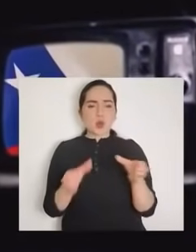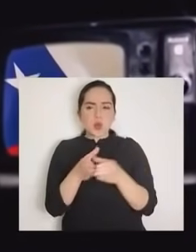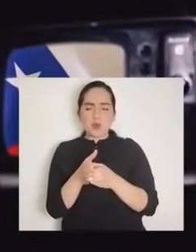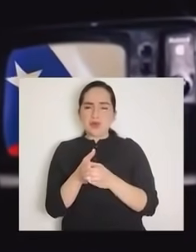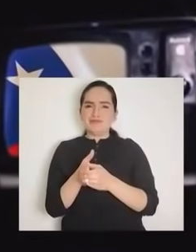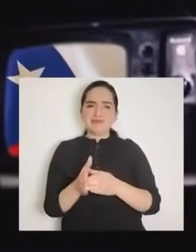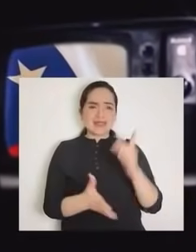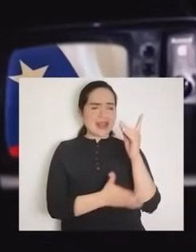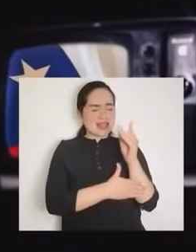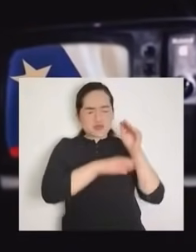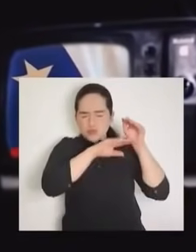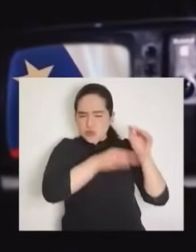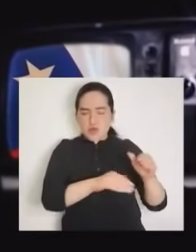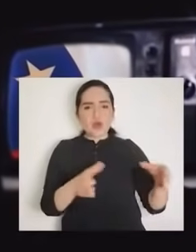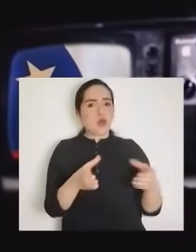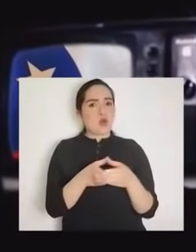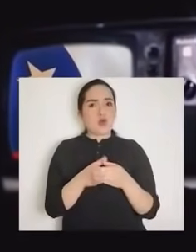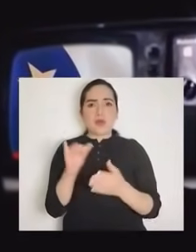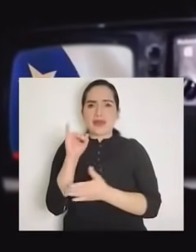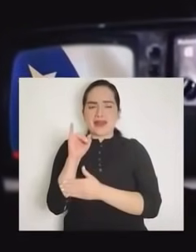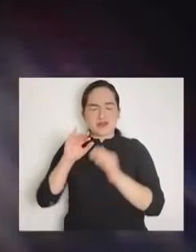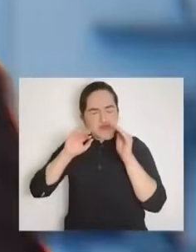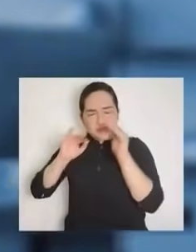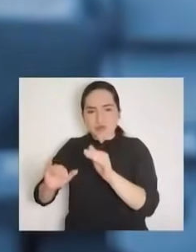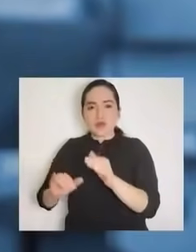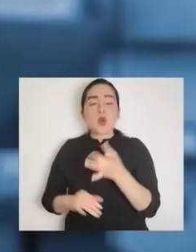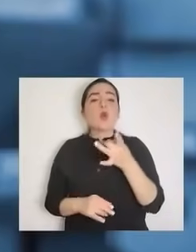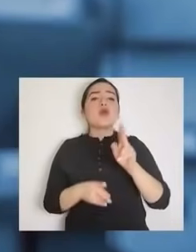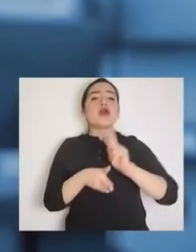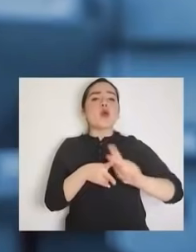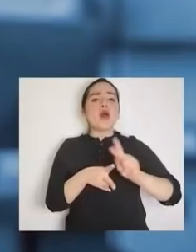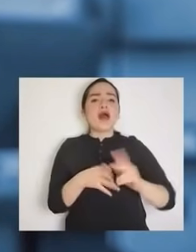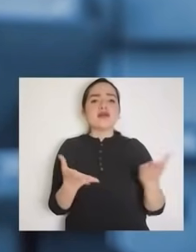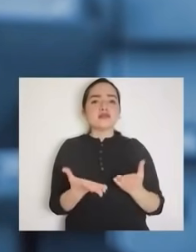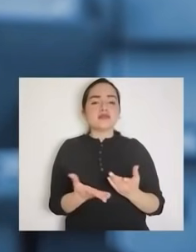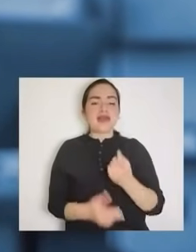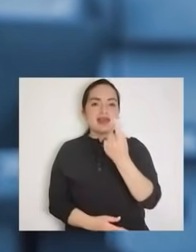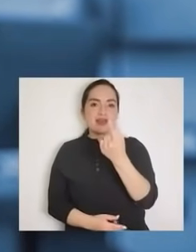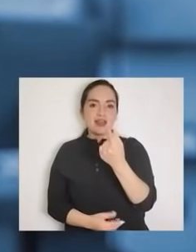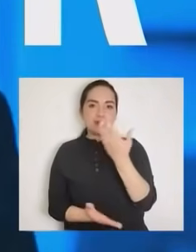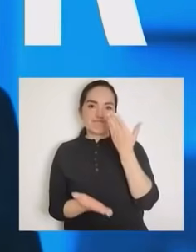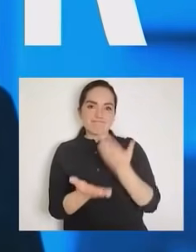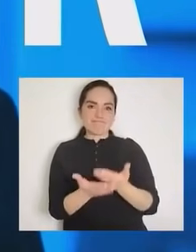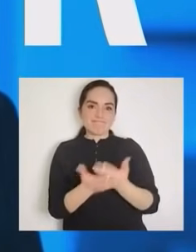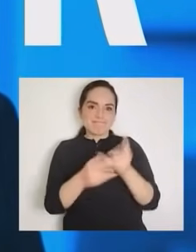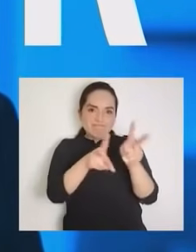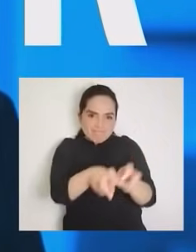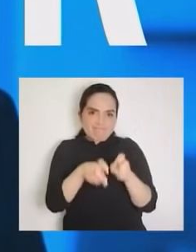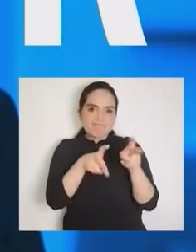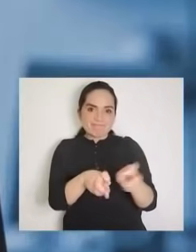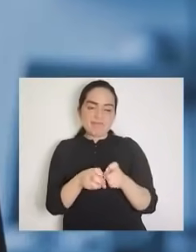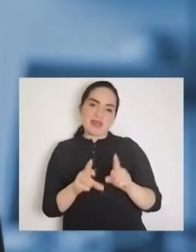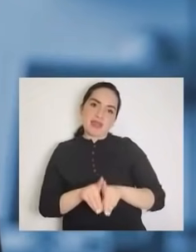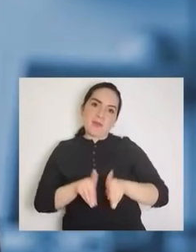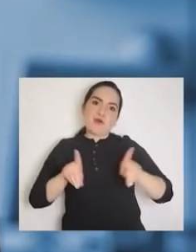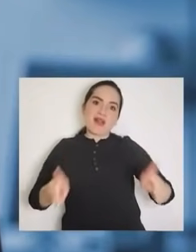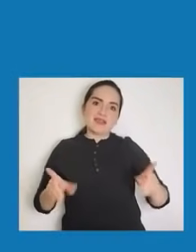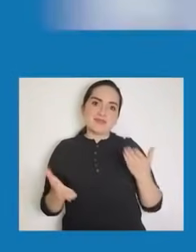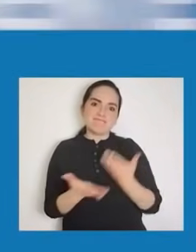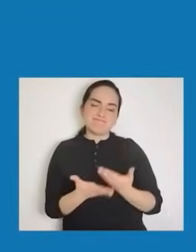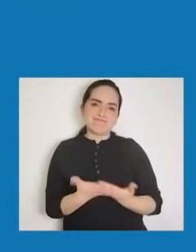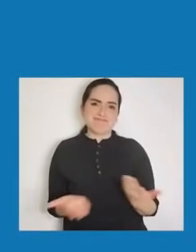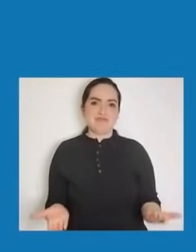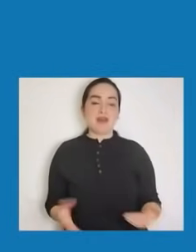izquierda y la derecha, ni tampoco guetos de la extrema derecha y la extrema izquierda, que lo único que han hecho ha sido lucrar con la